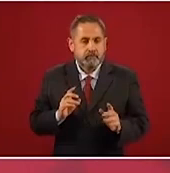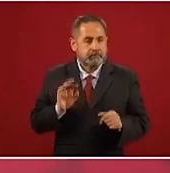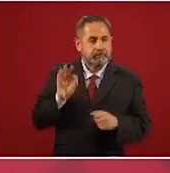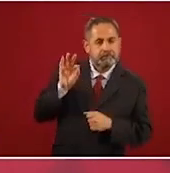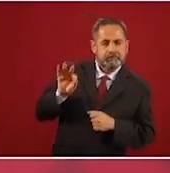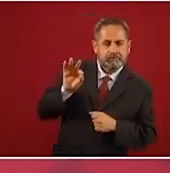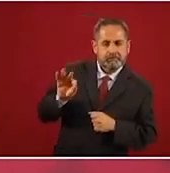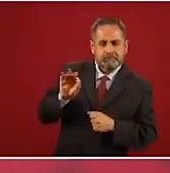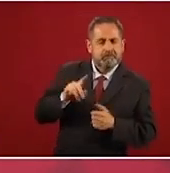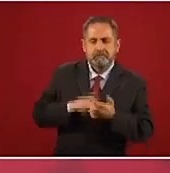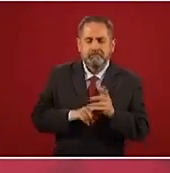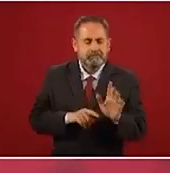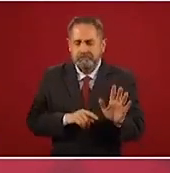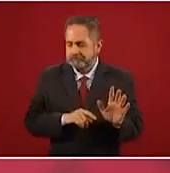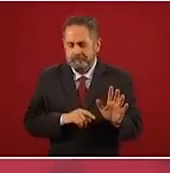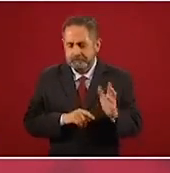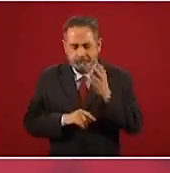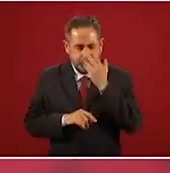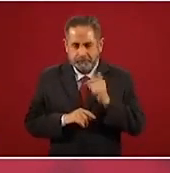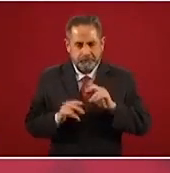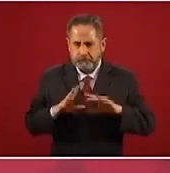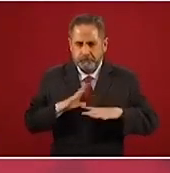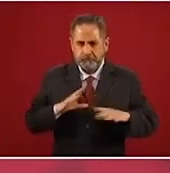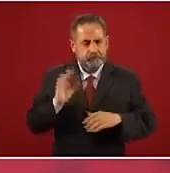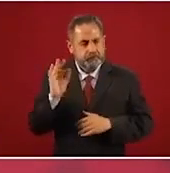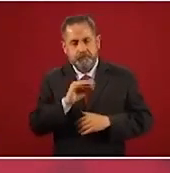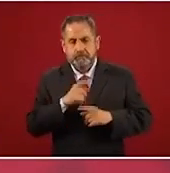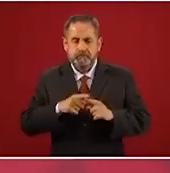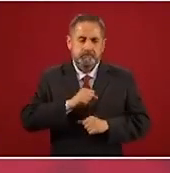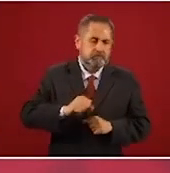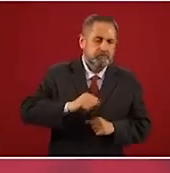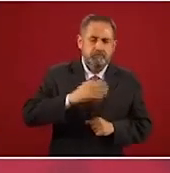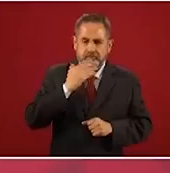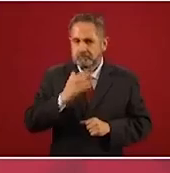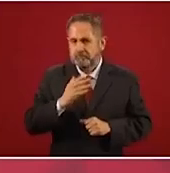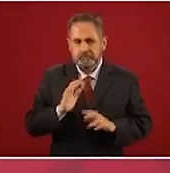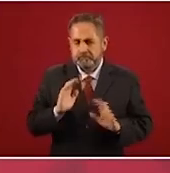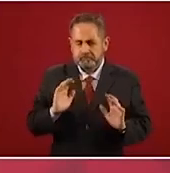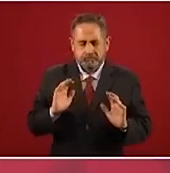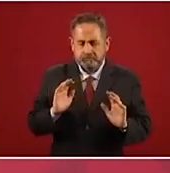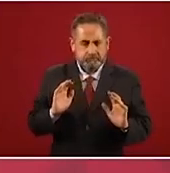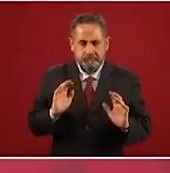fomentar en un tiempo que afortunadamente ha